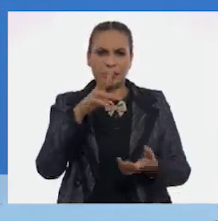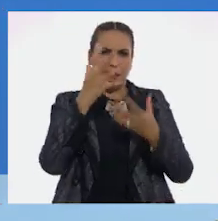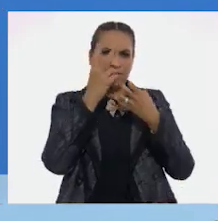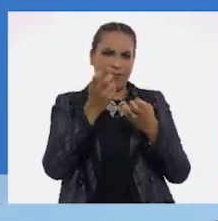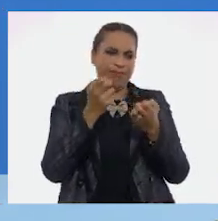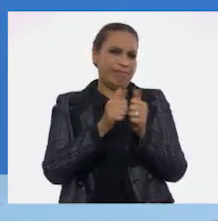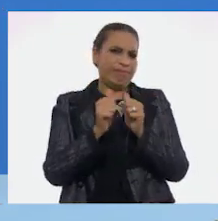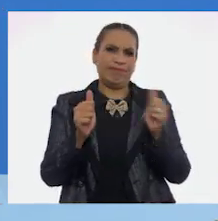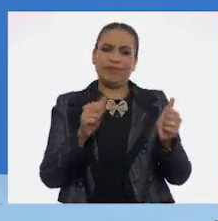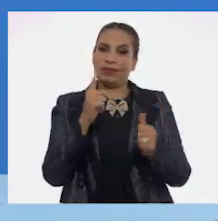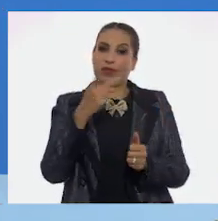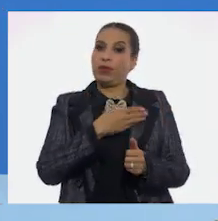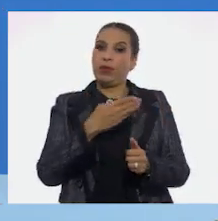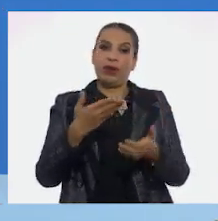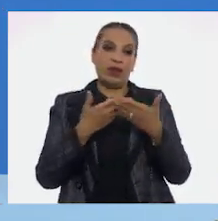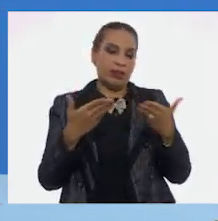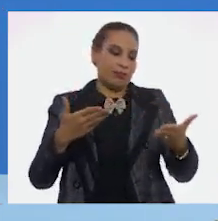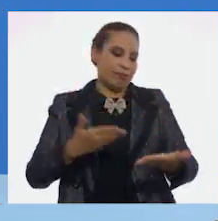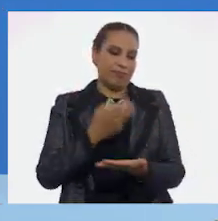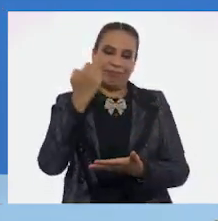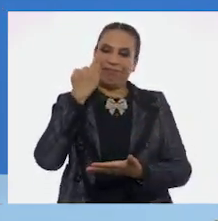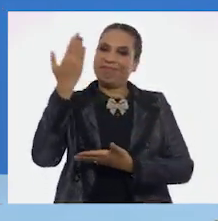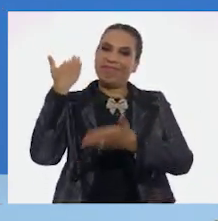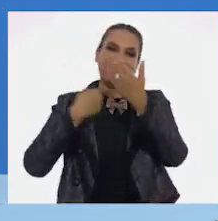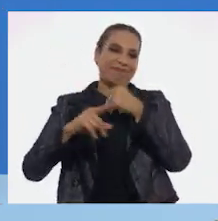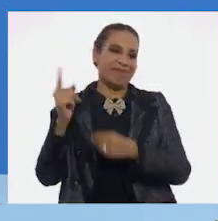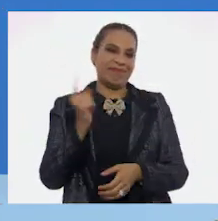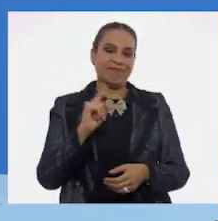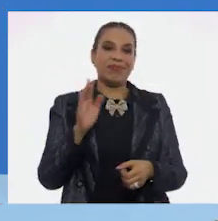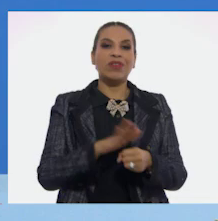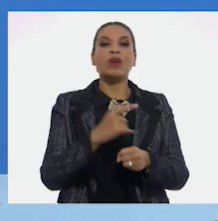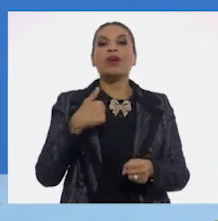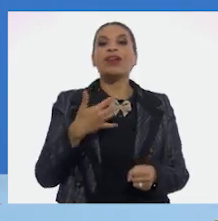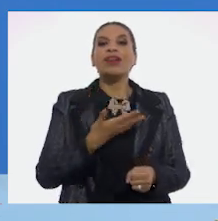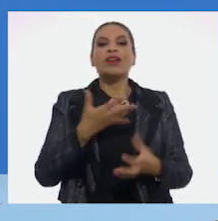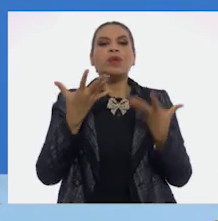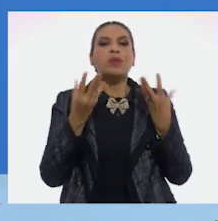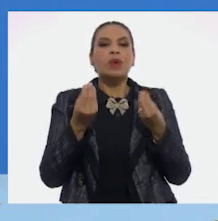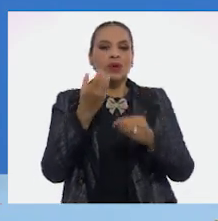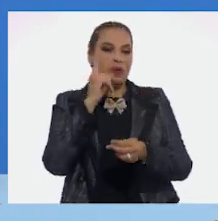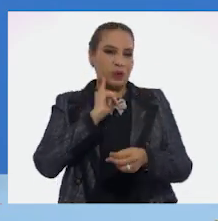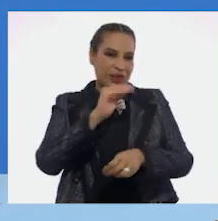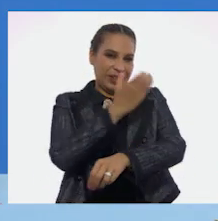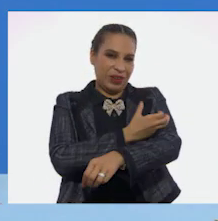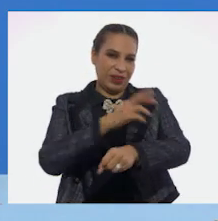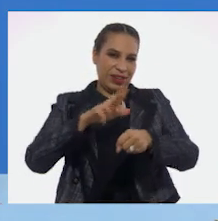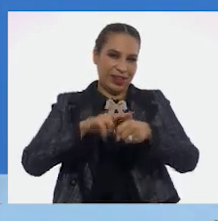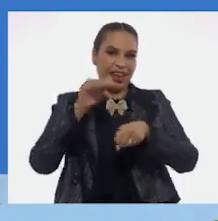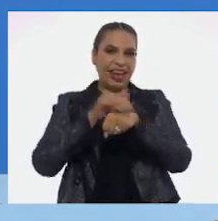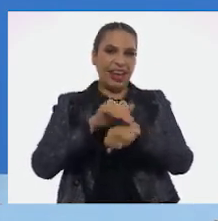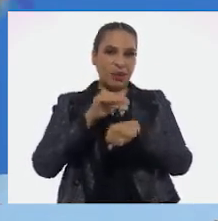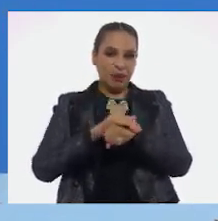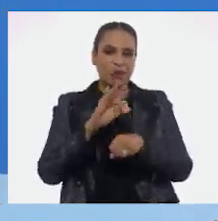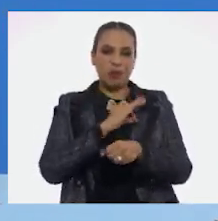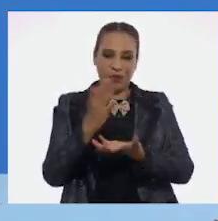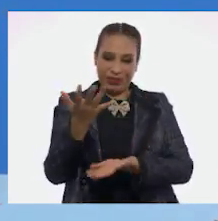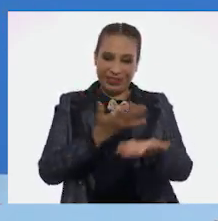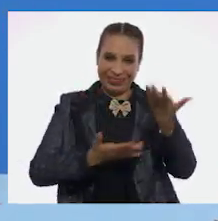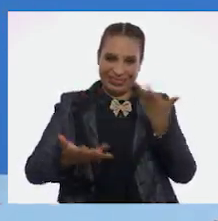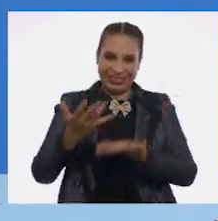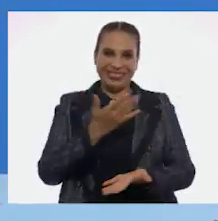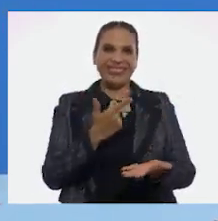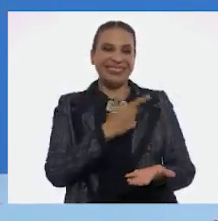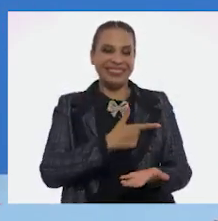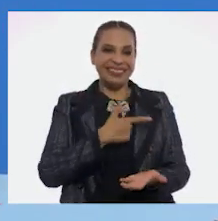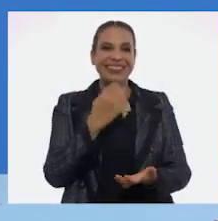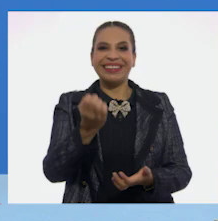esa situación. Qué bueno que no nací en esa época. Porque yo tengo muchas compañeras y amigas con quienes me gusta